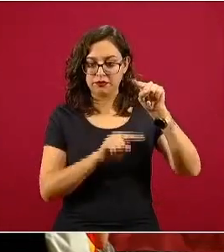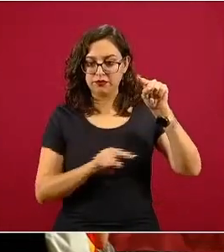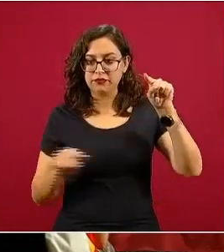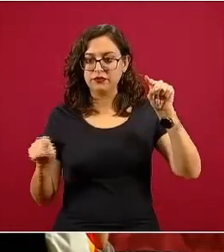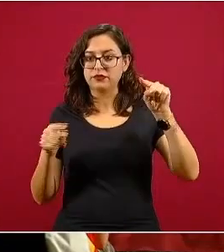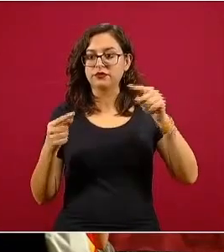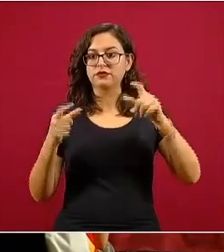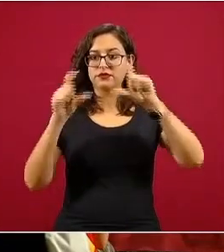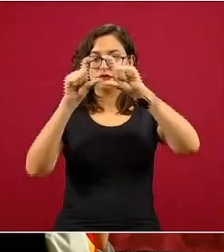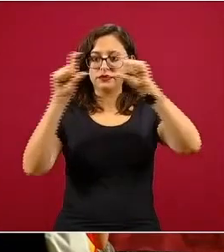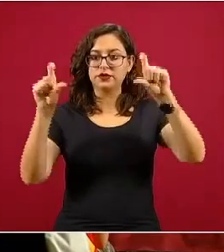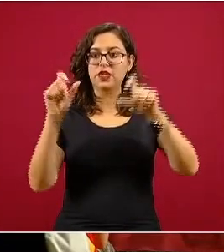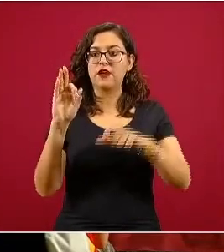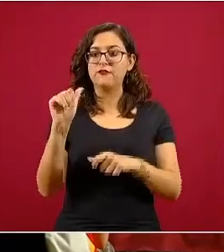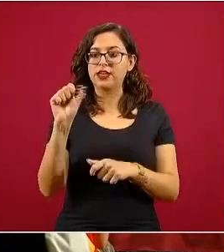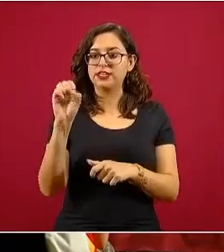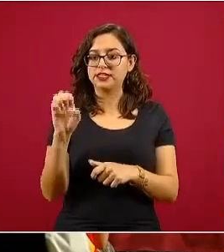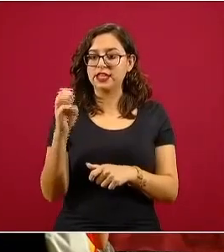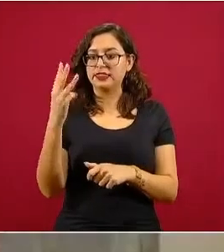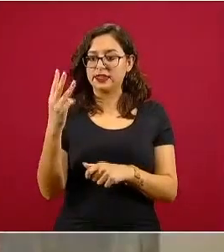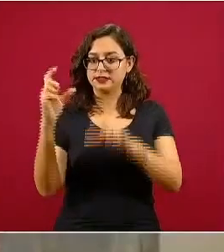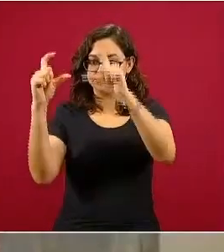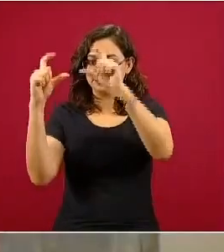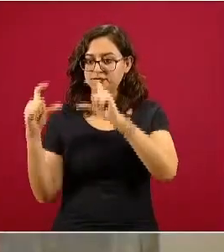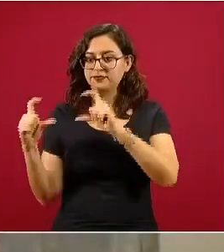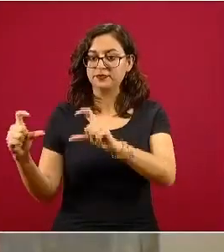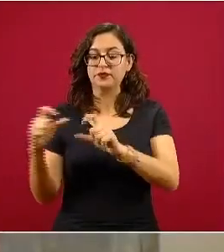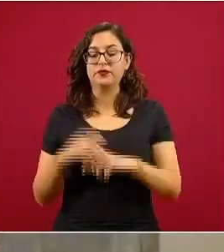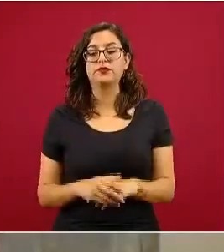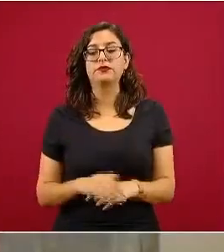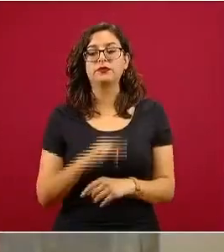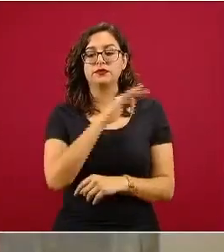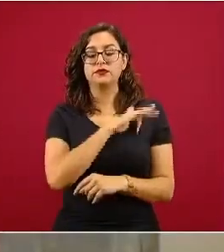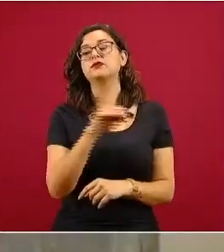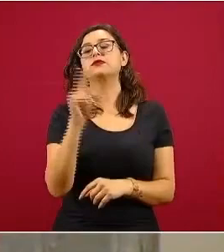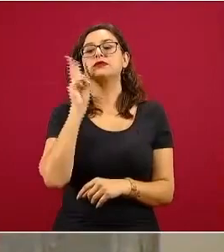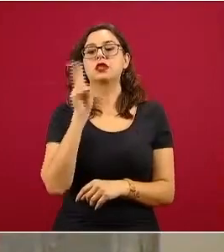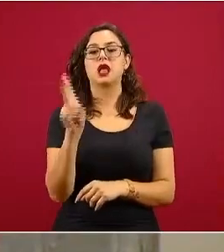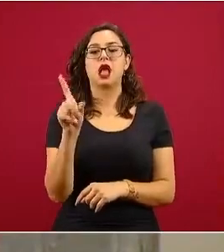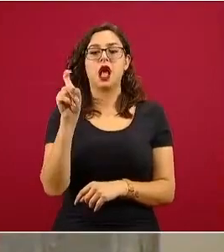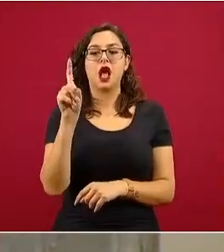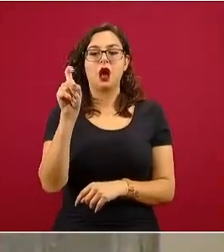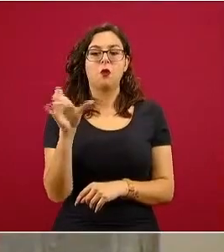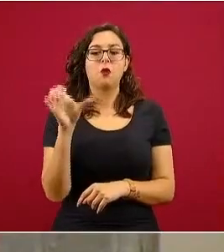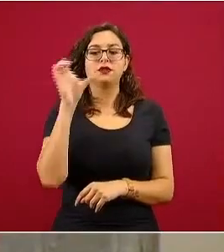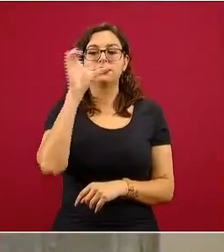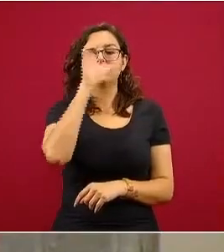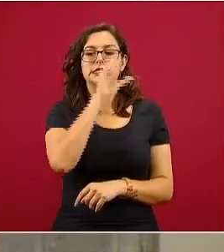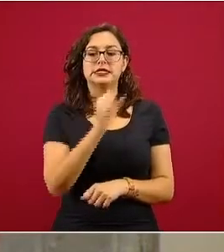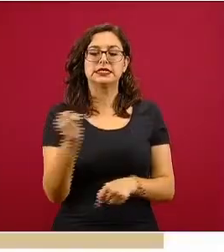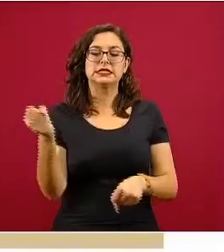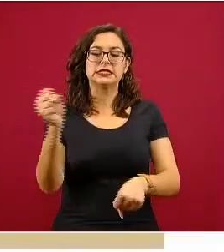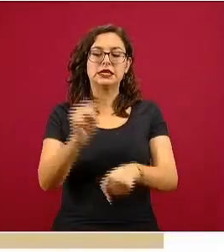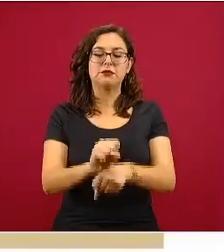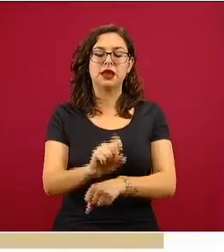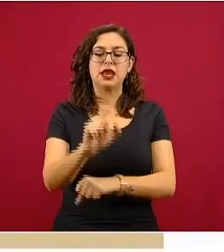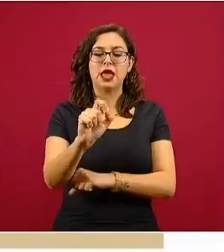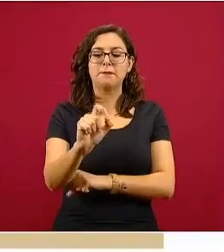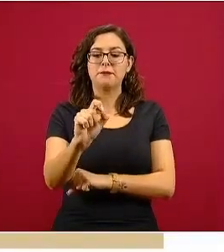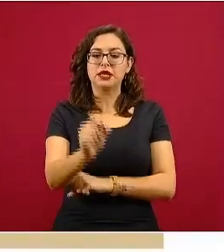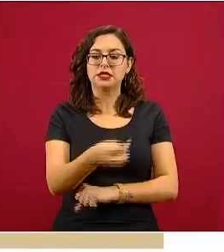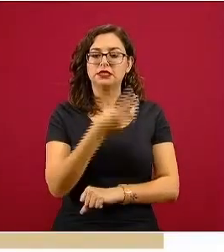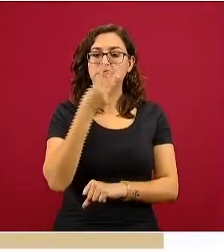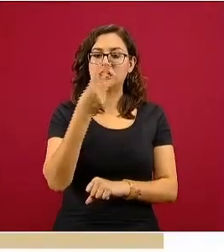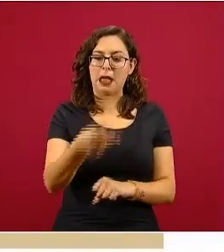3. Entonces, este es en el caso de Aguascalientes, podemos ver cómo Aguascalientes llegó en la semana 23,